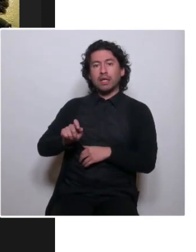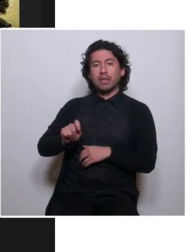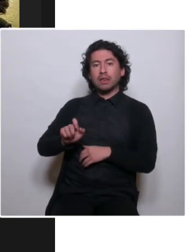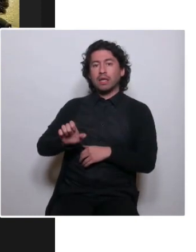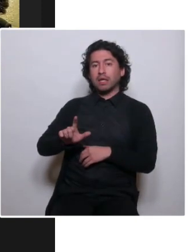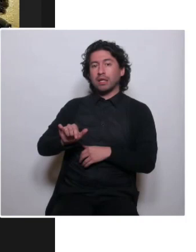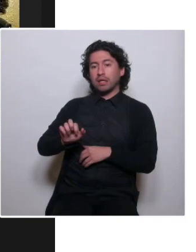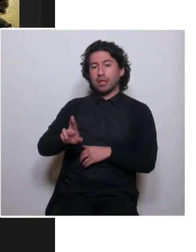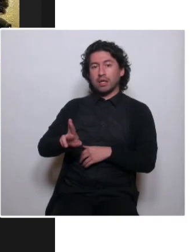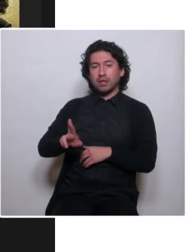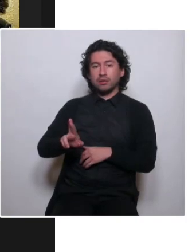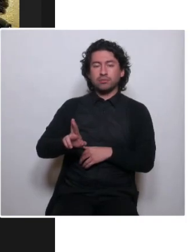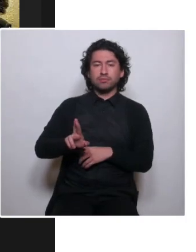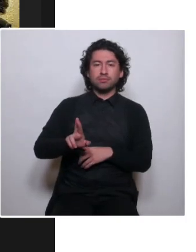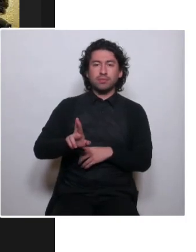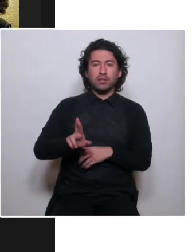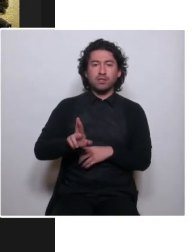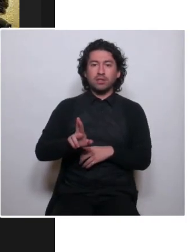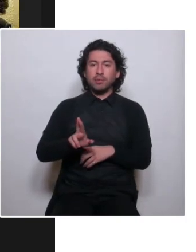En contra, señor